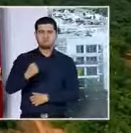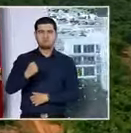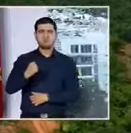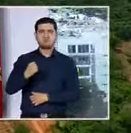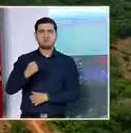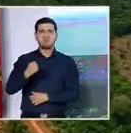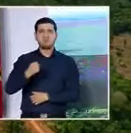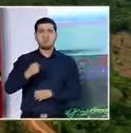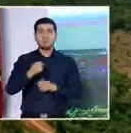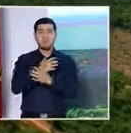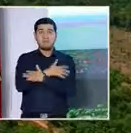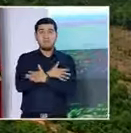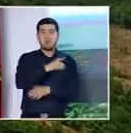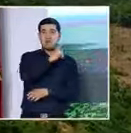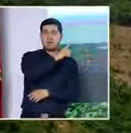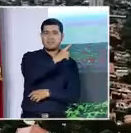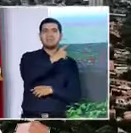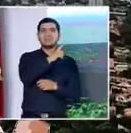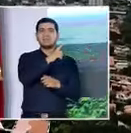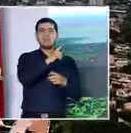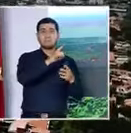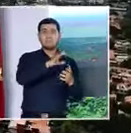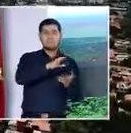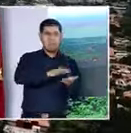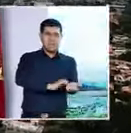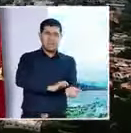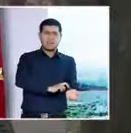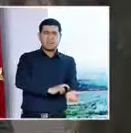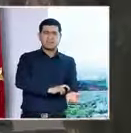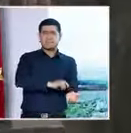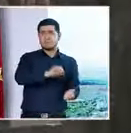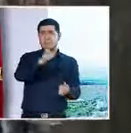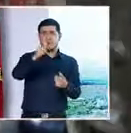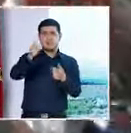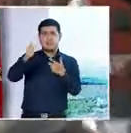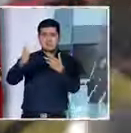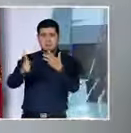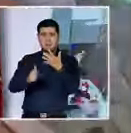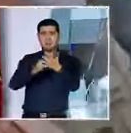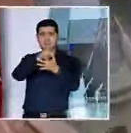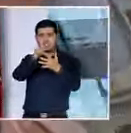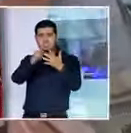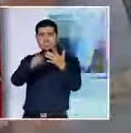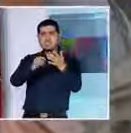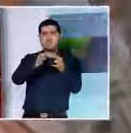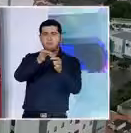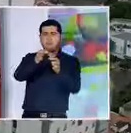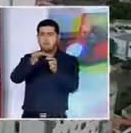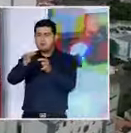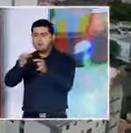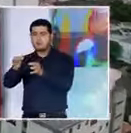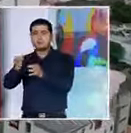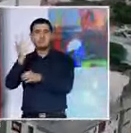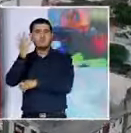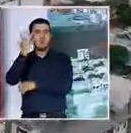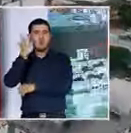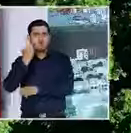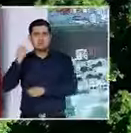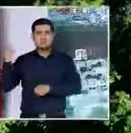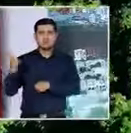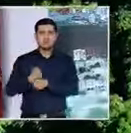la vasta naturaleza del Catatumbo. Cinco subregiones que hacen historia y trabajan día a día. Aquí, en nuestra